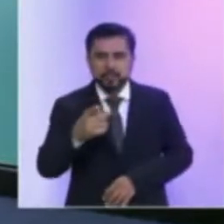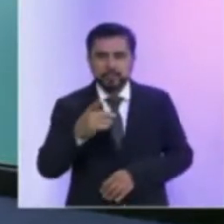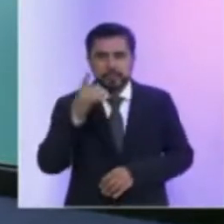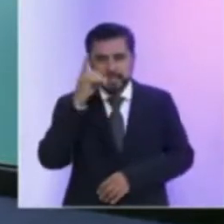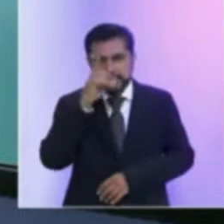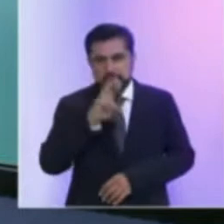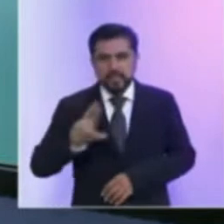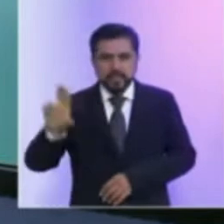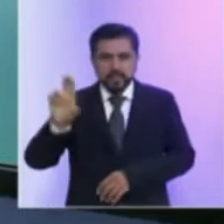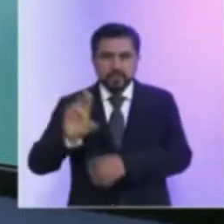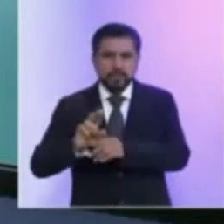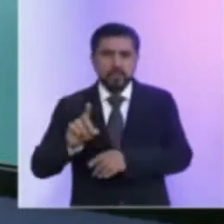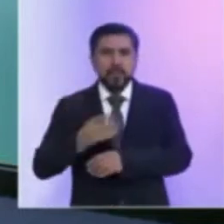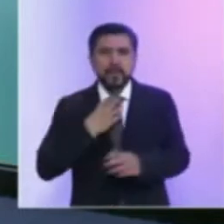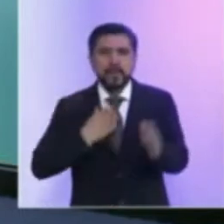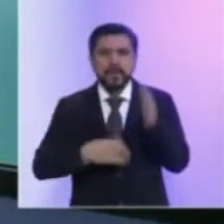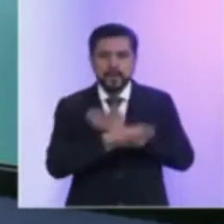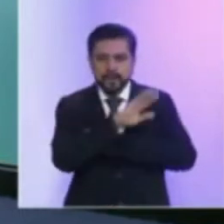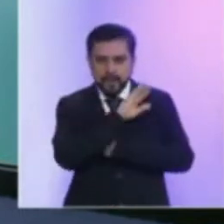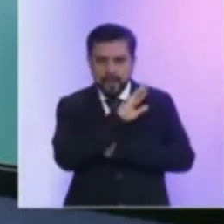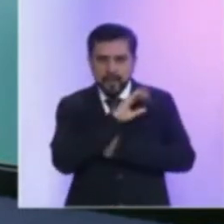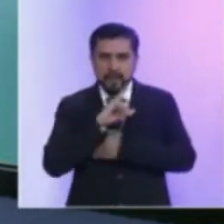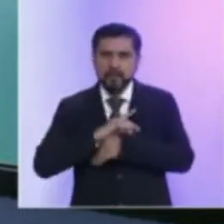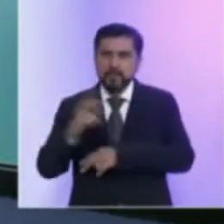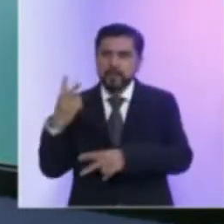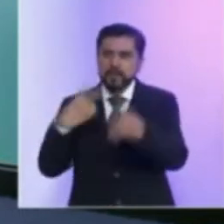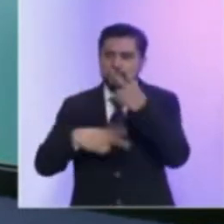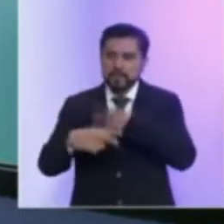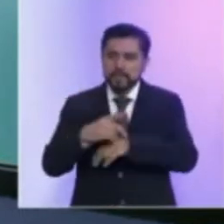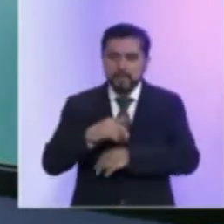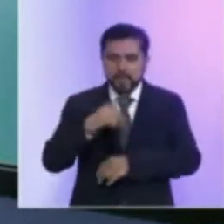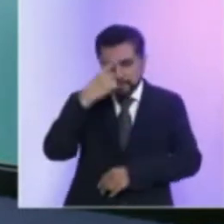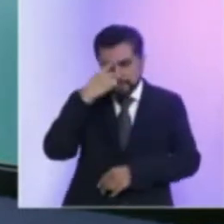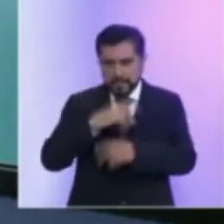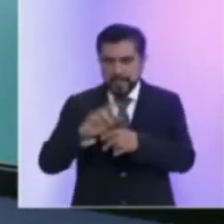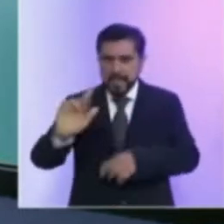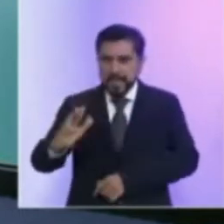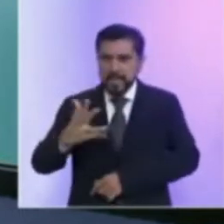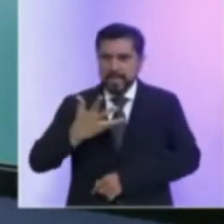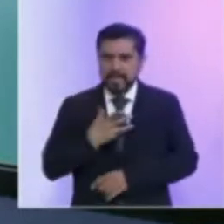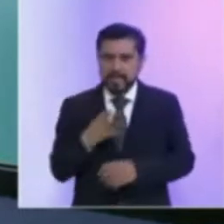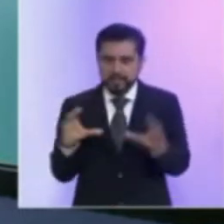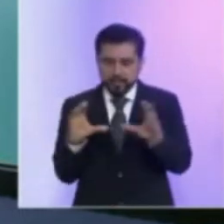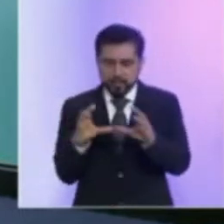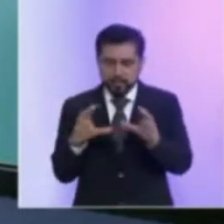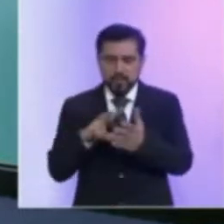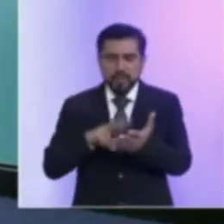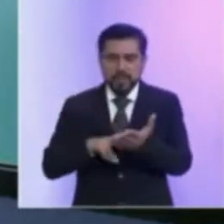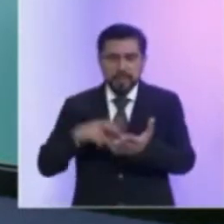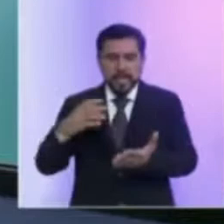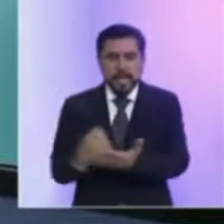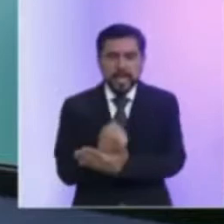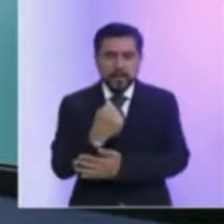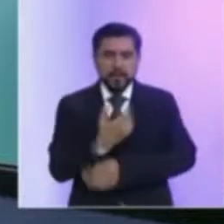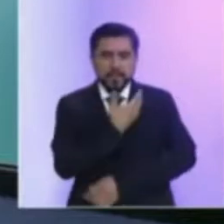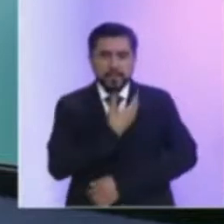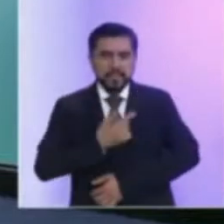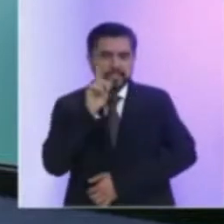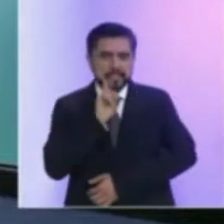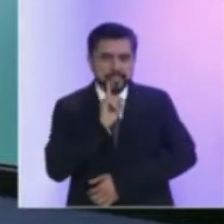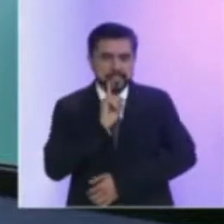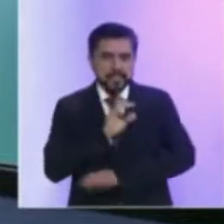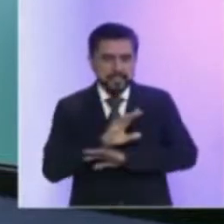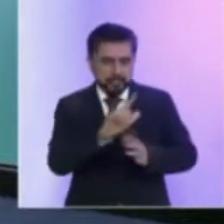Claudia Sheinbaum Pardo reciba la constancia de mayoría que la acredita como presidenta electa de México legalmente,